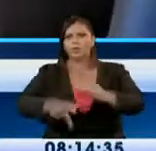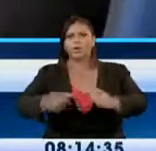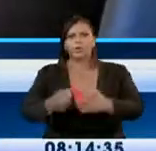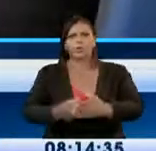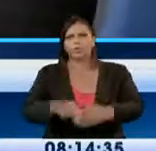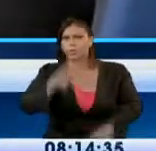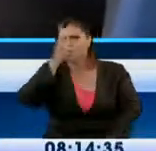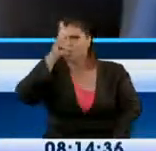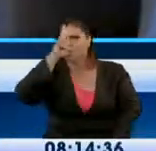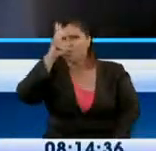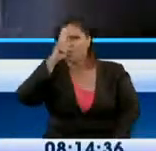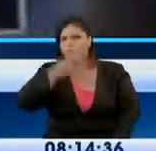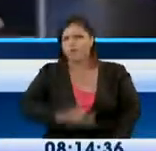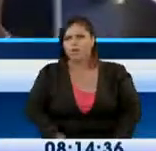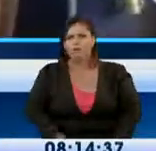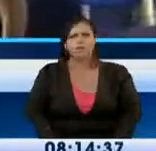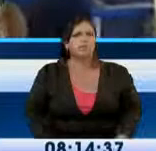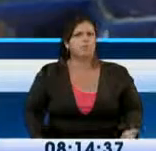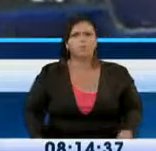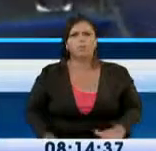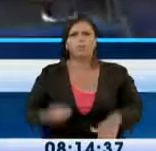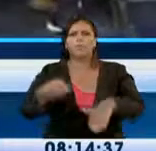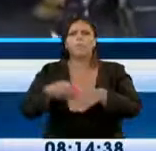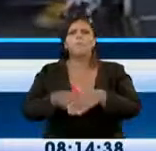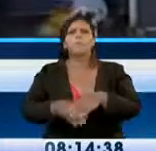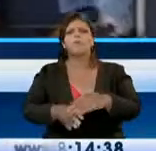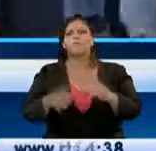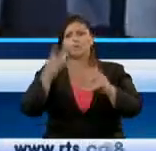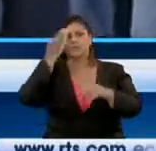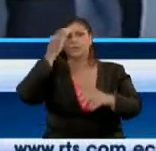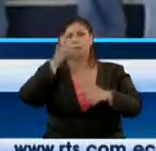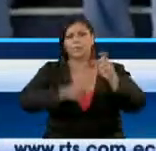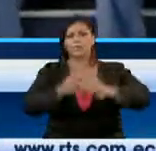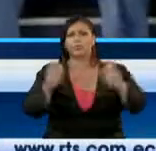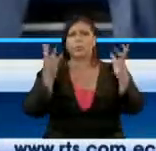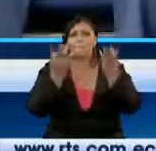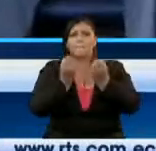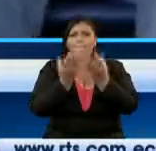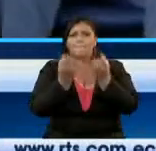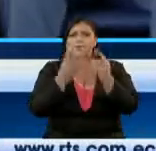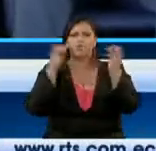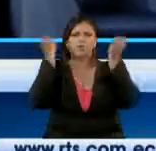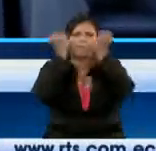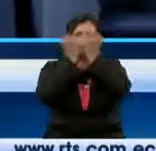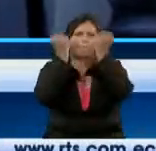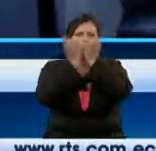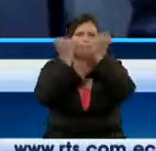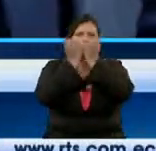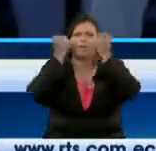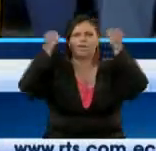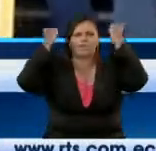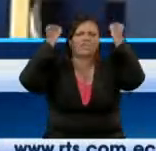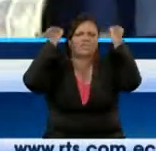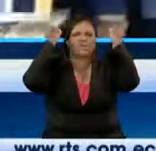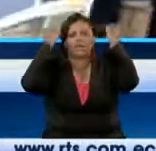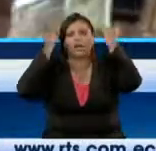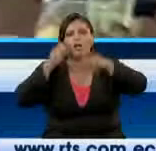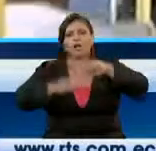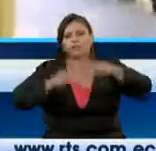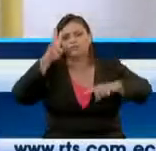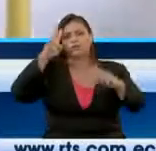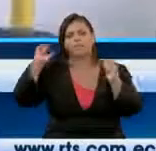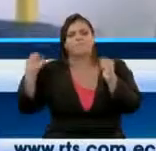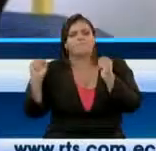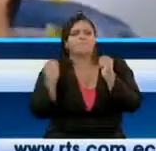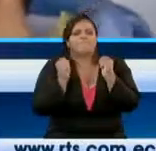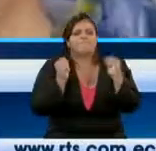muchas veces también en cuando hay aglomeración, aprovechando esta aglomeración. ¿Usted ha visto esto? Sí, muchas veces. Desde el